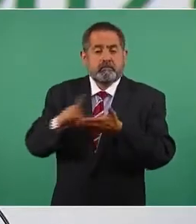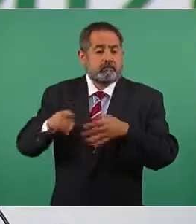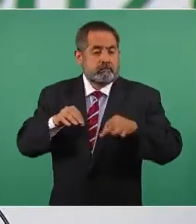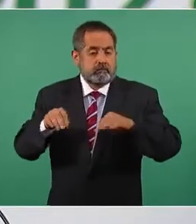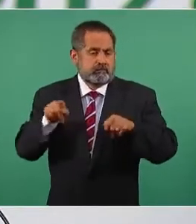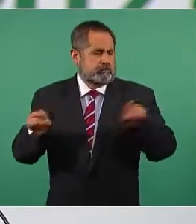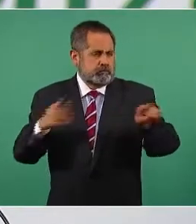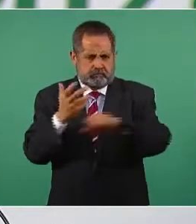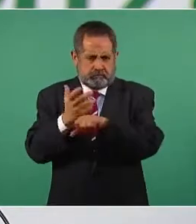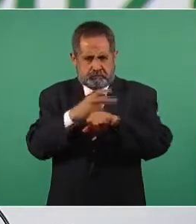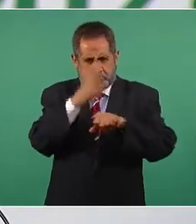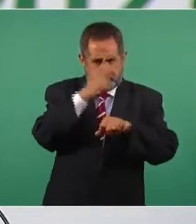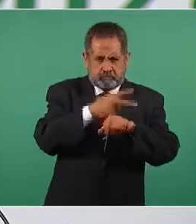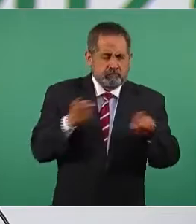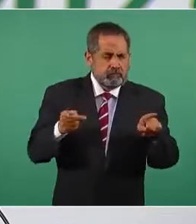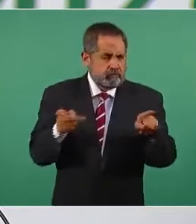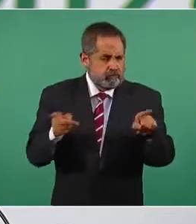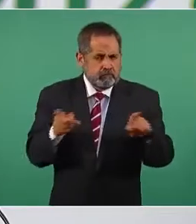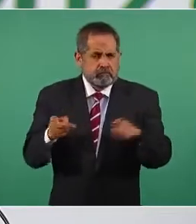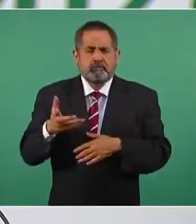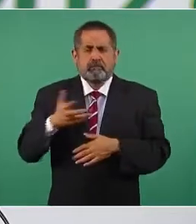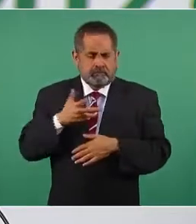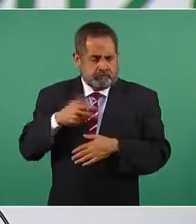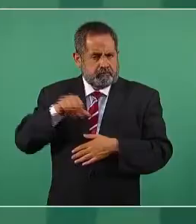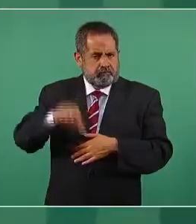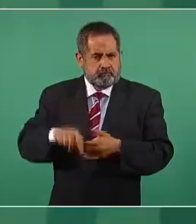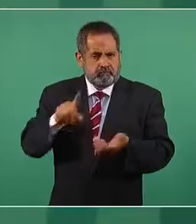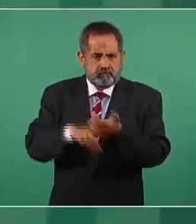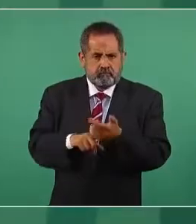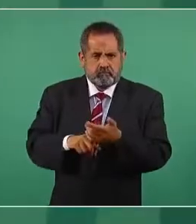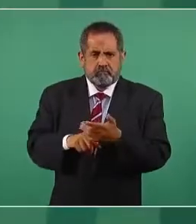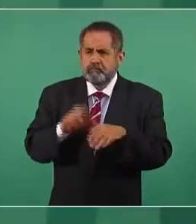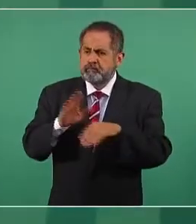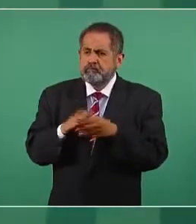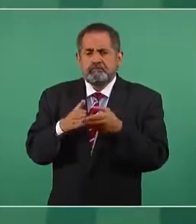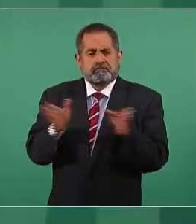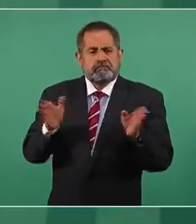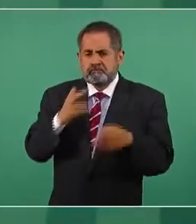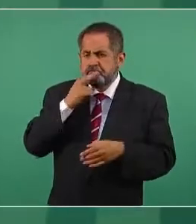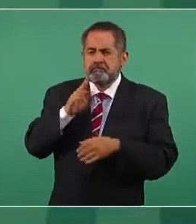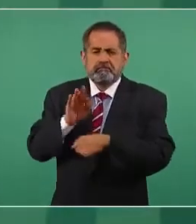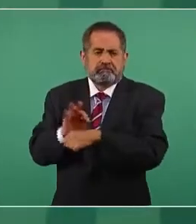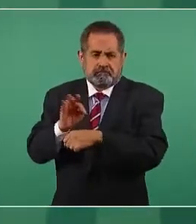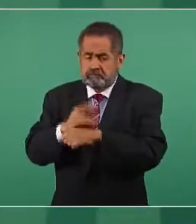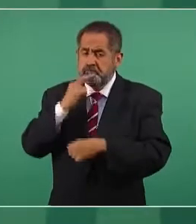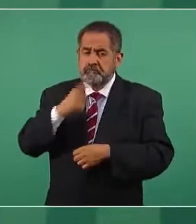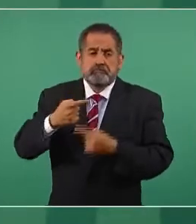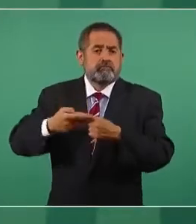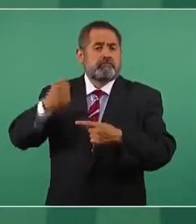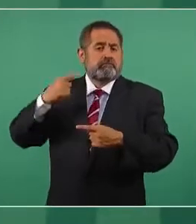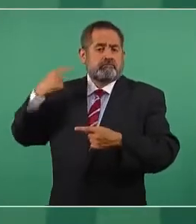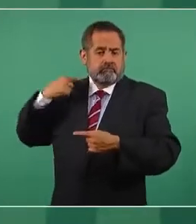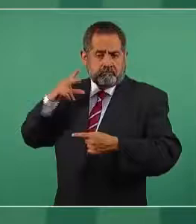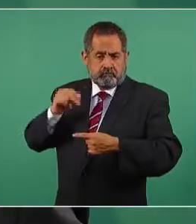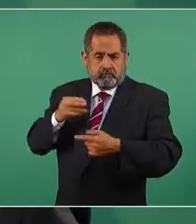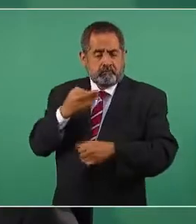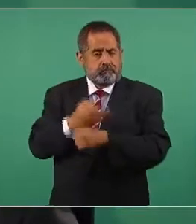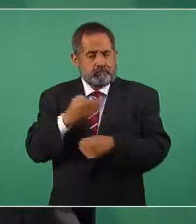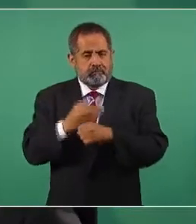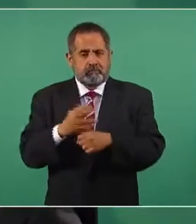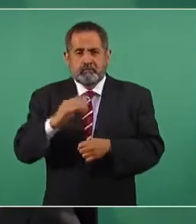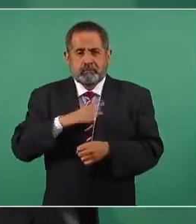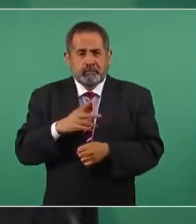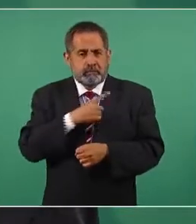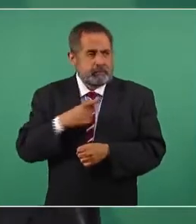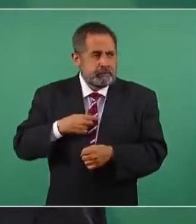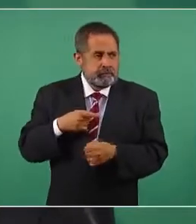la frontera pues tienen hoy una coyuntura más favorable que en los últimos años y por lo tanto no debería de ser una